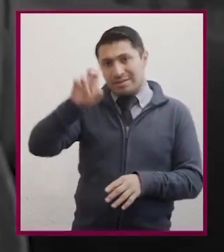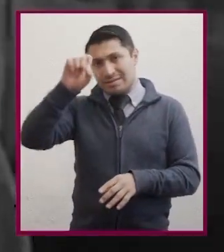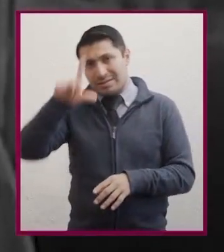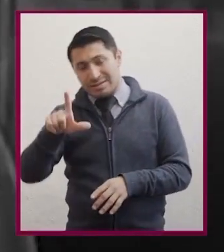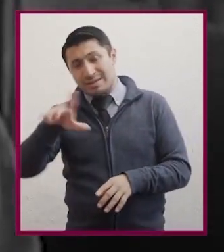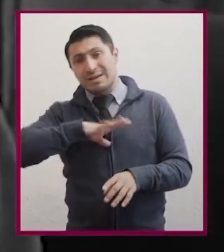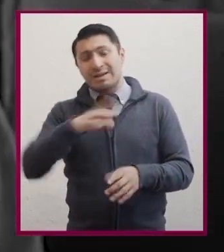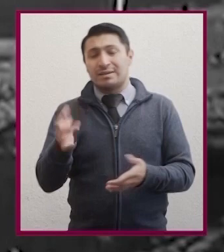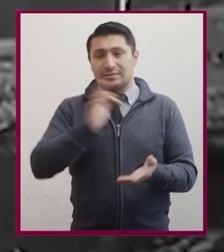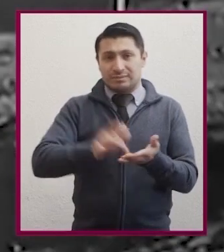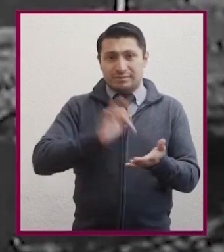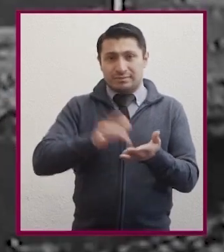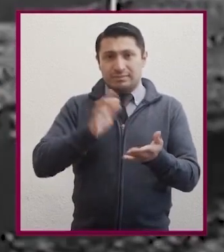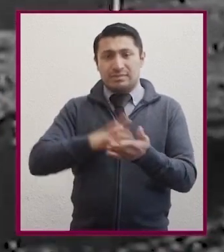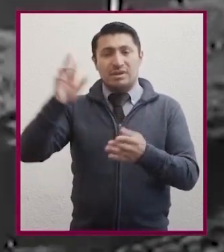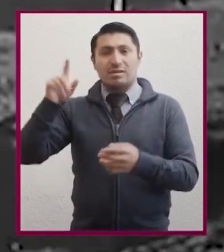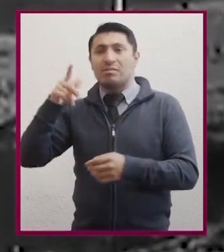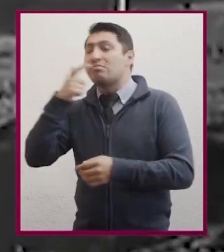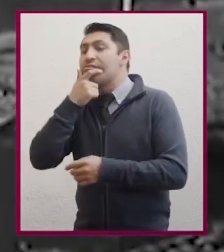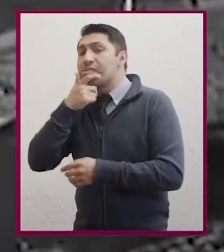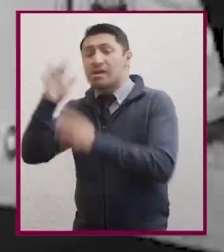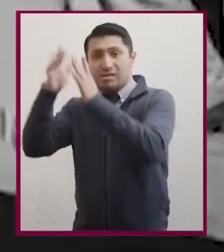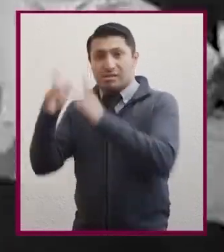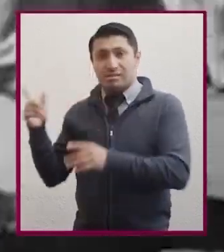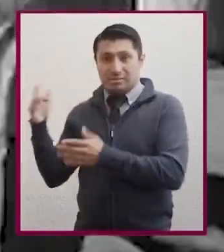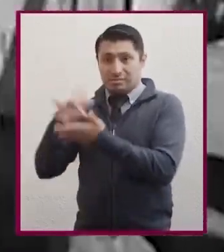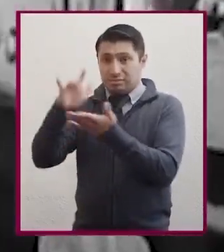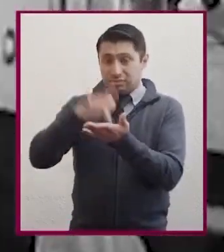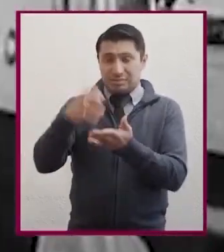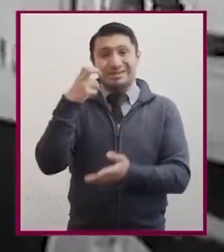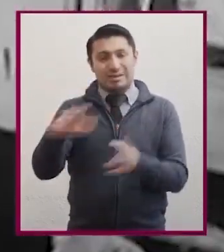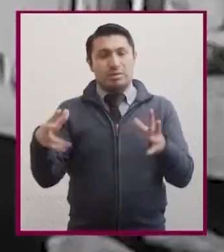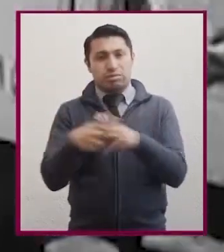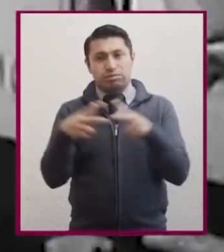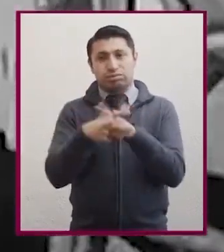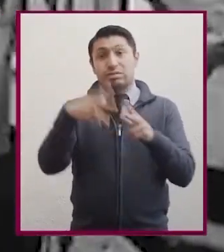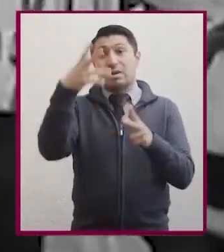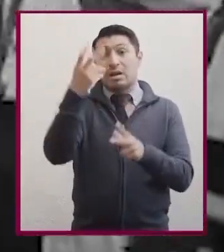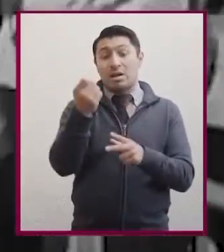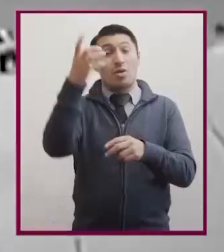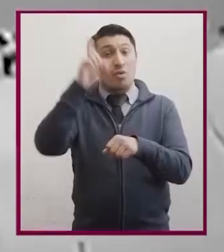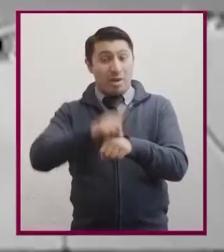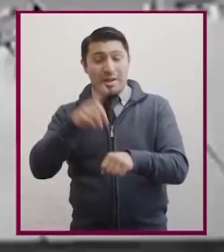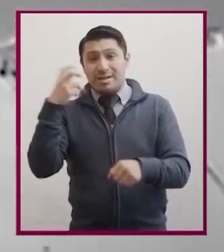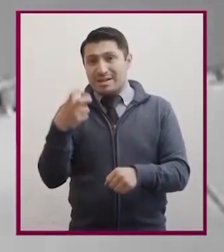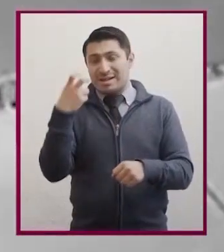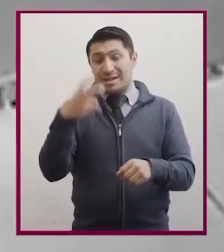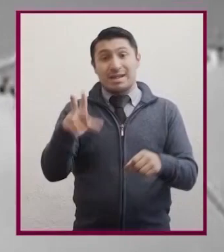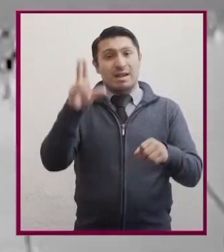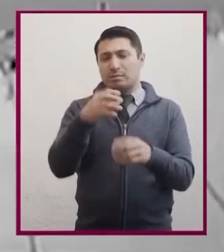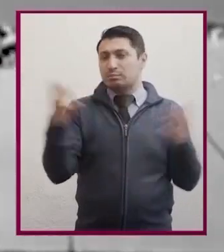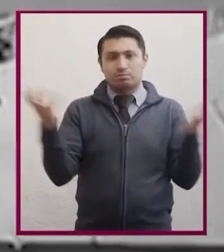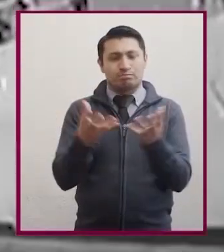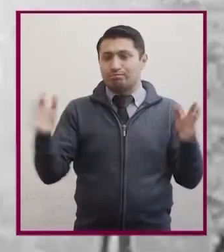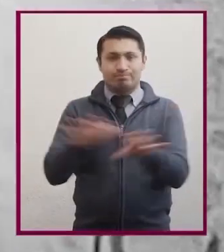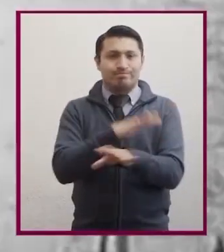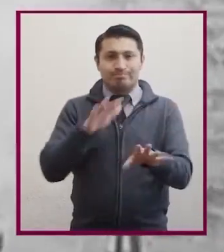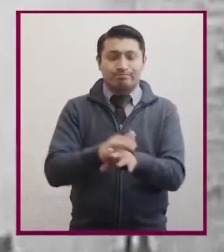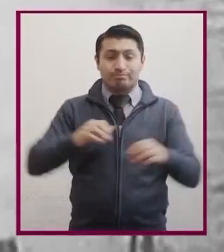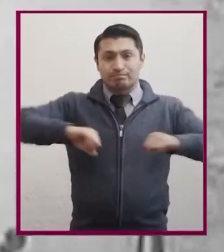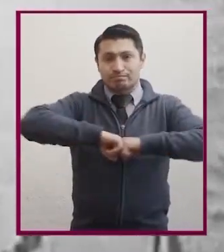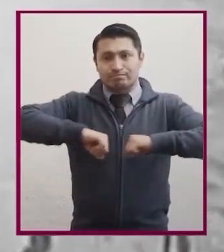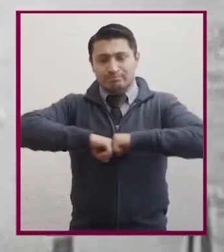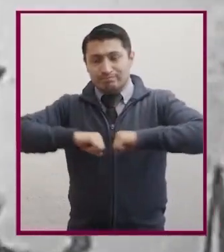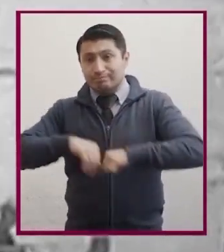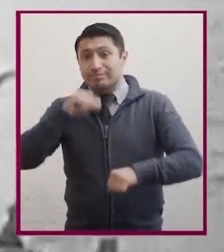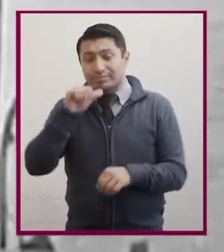y contó con el apoyo de Reino Unido y Francia. Este enfrentamiento duró 9 días y no se efectuaron los cambios en las fronteras